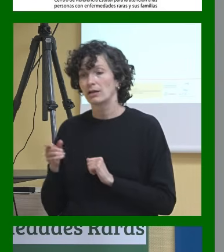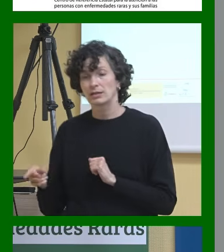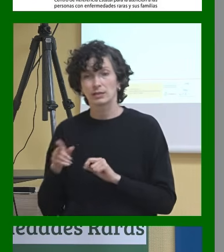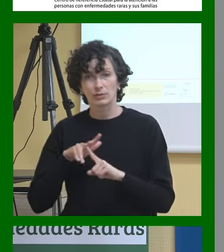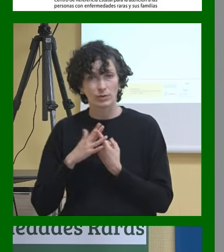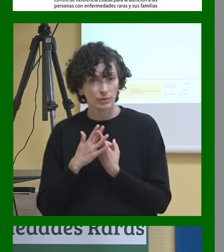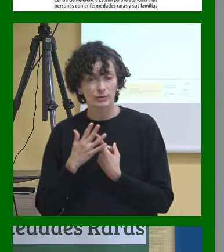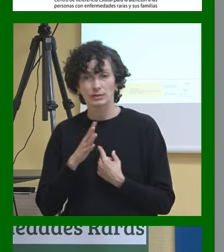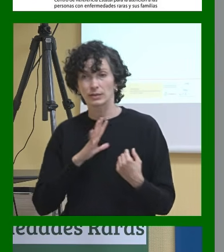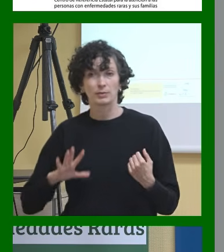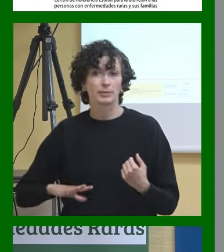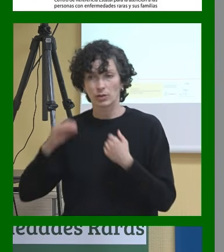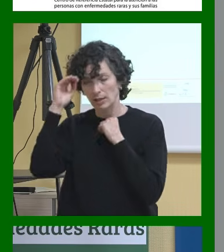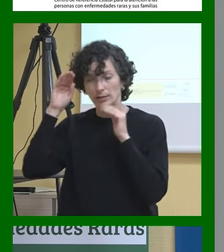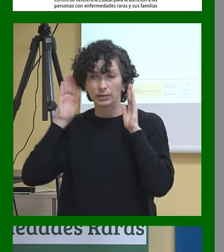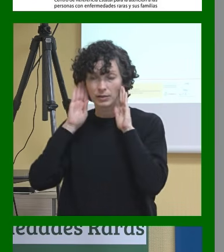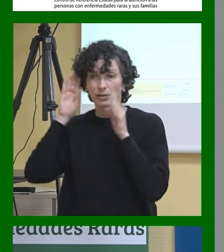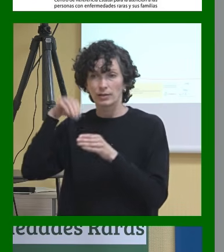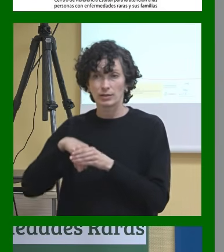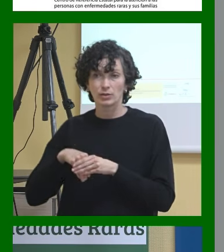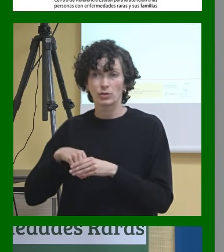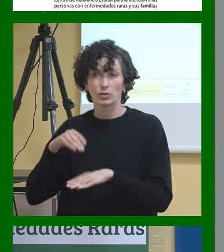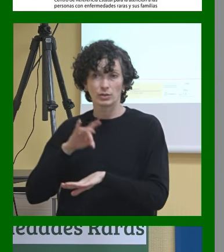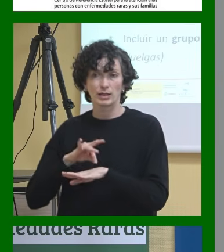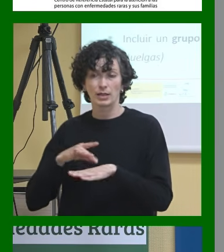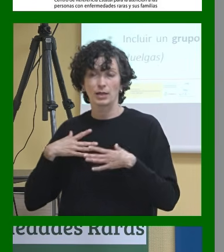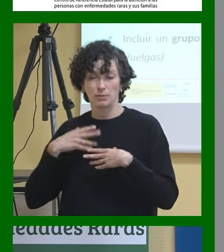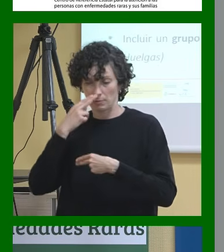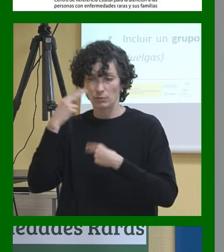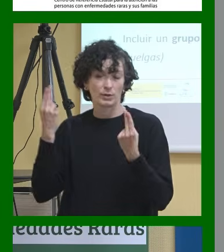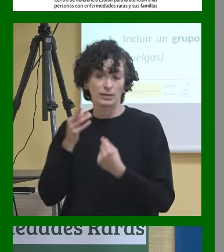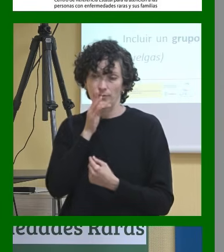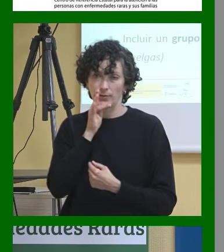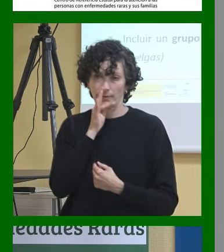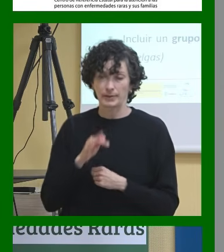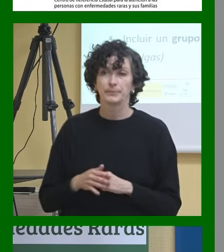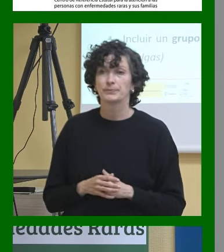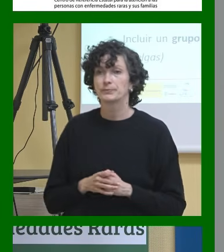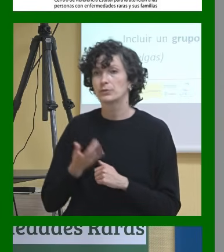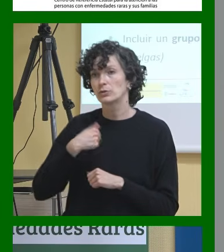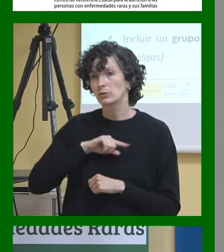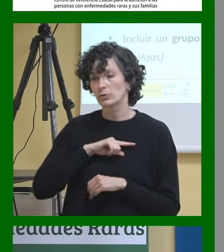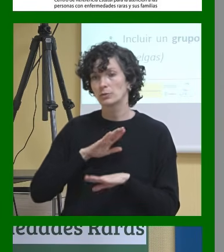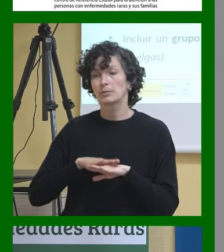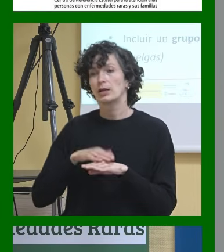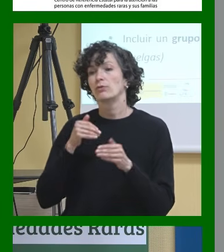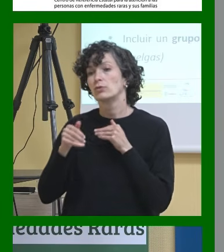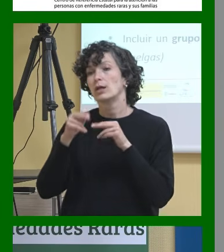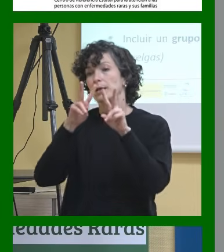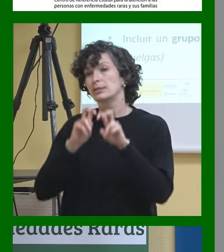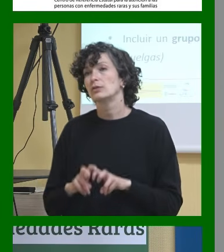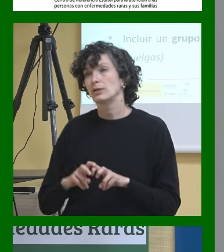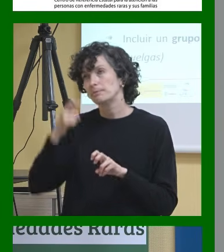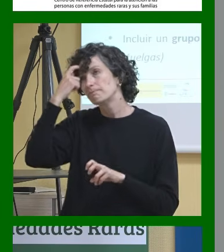por ahora no está siendo atendida en la sanidad pública. ¿Qué nos planteamos para investigaciones